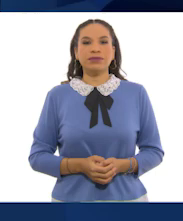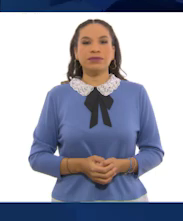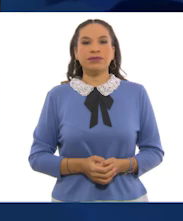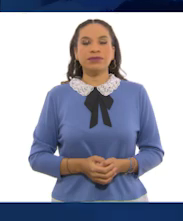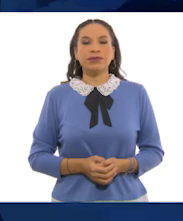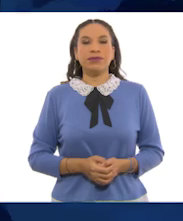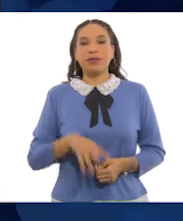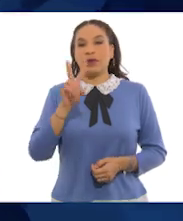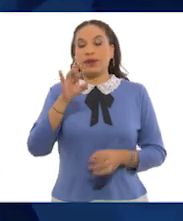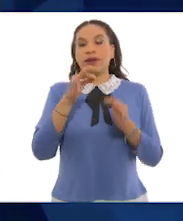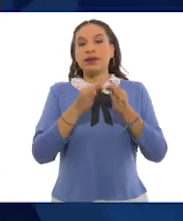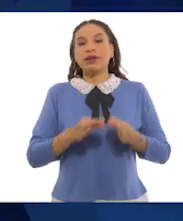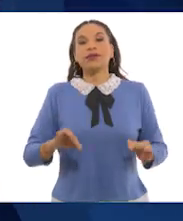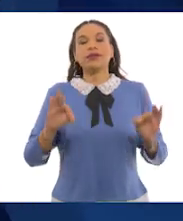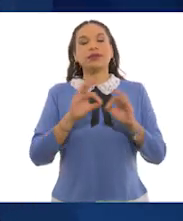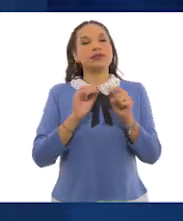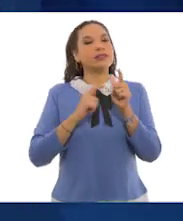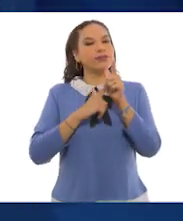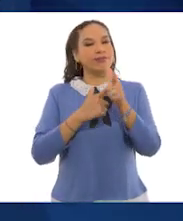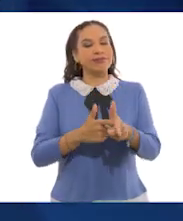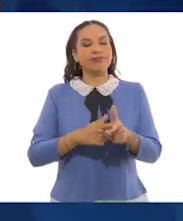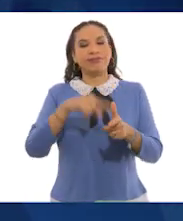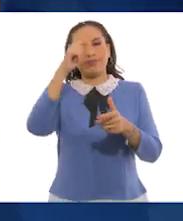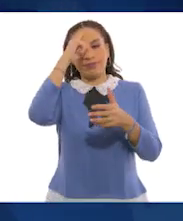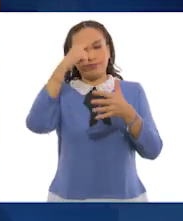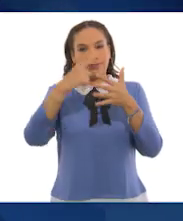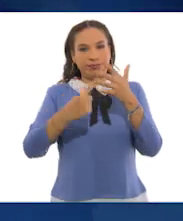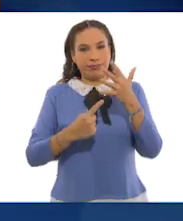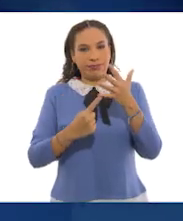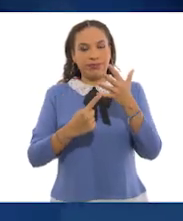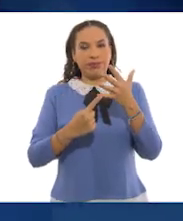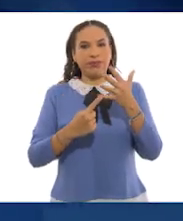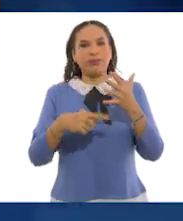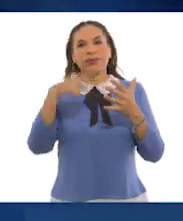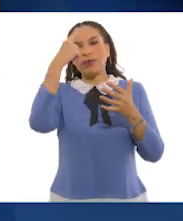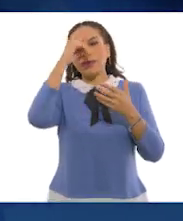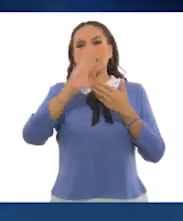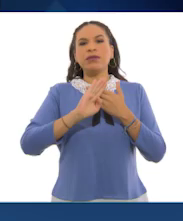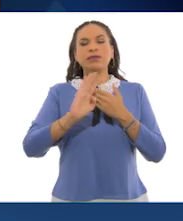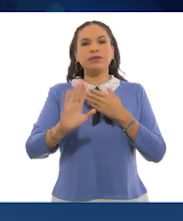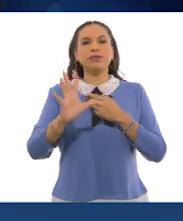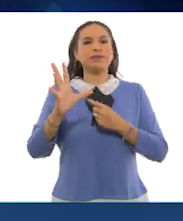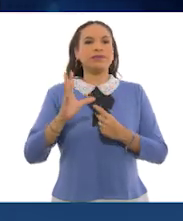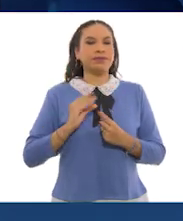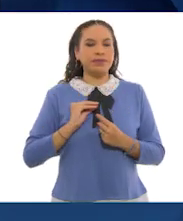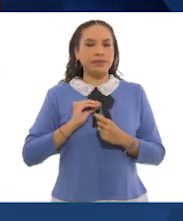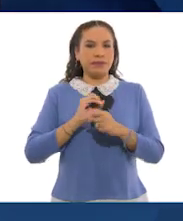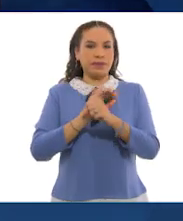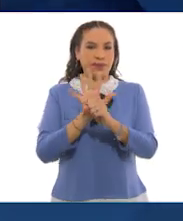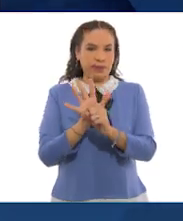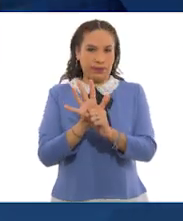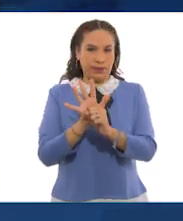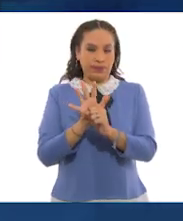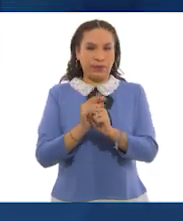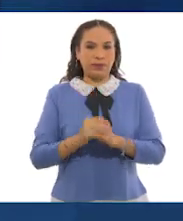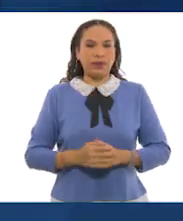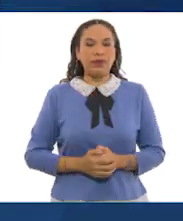Es muy importante continuar con las recomendaciones para evitar contagios de COVID.